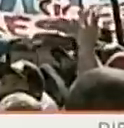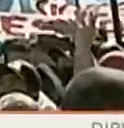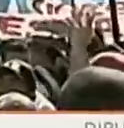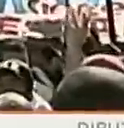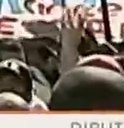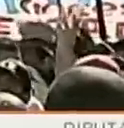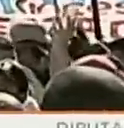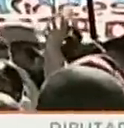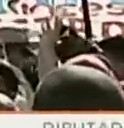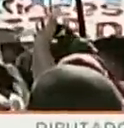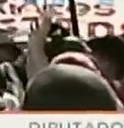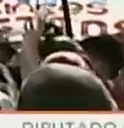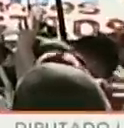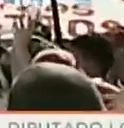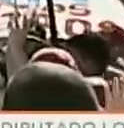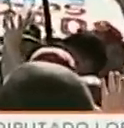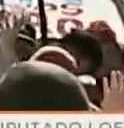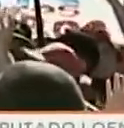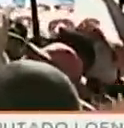allá.